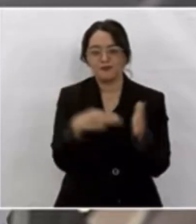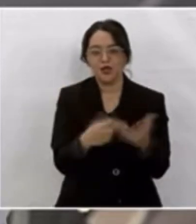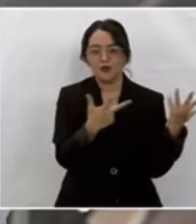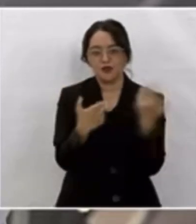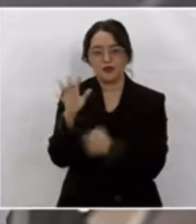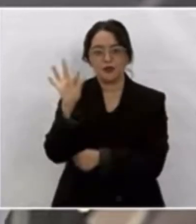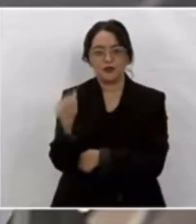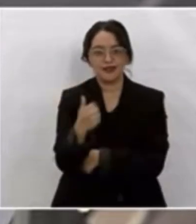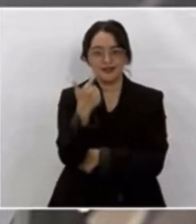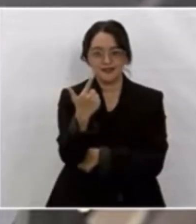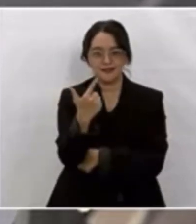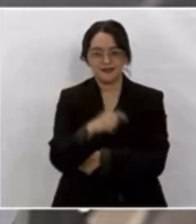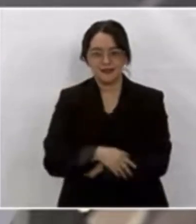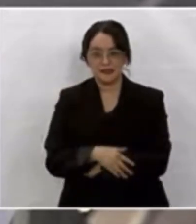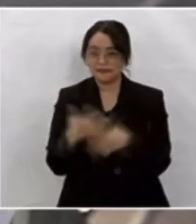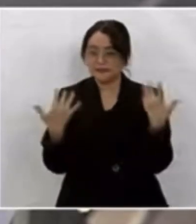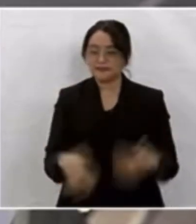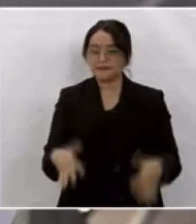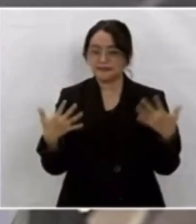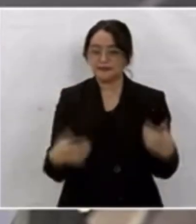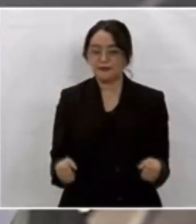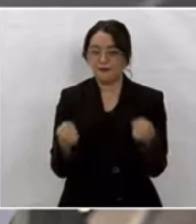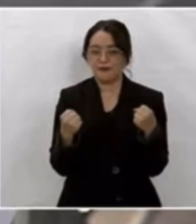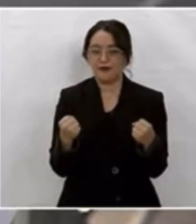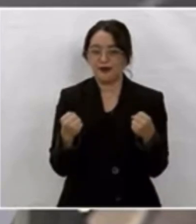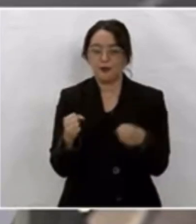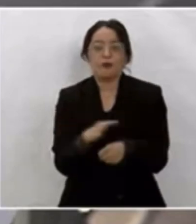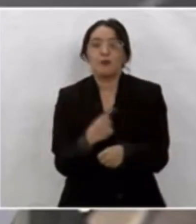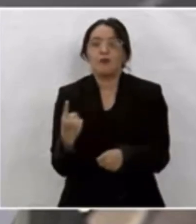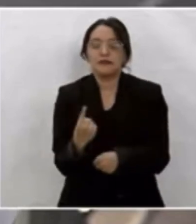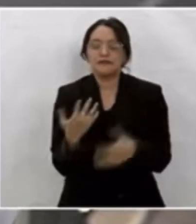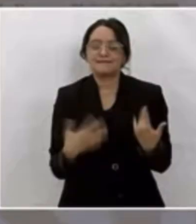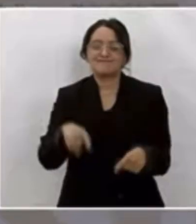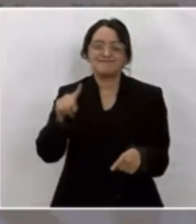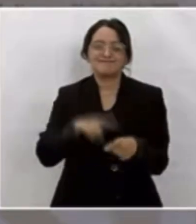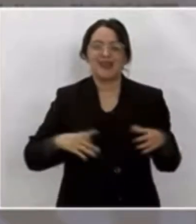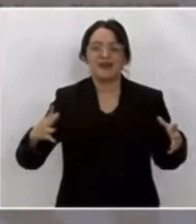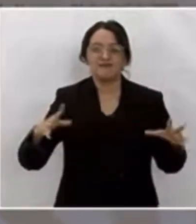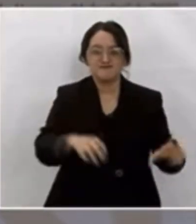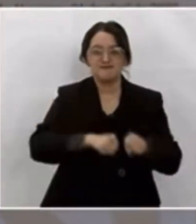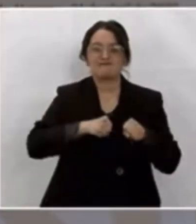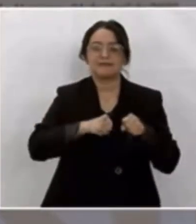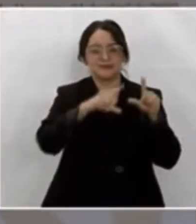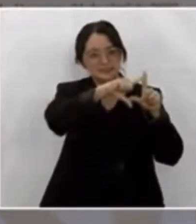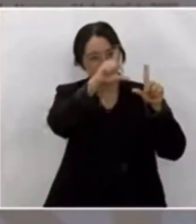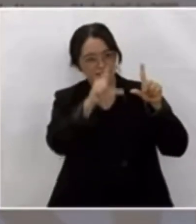1847, un gran zarpazo, porque nos arrebataron más de la